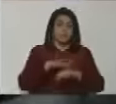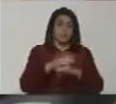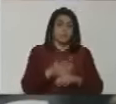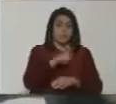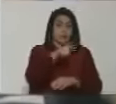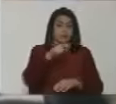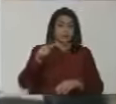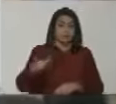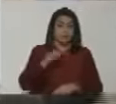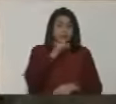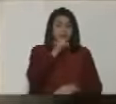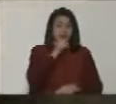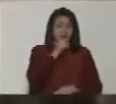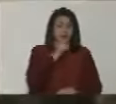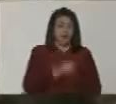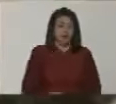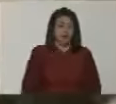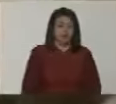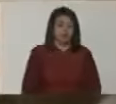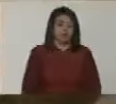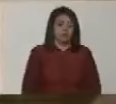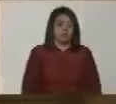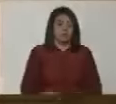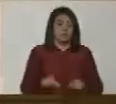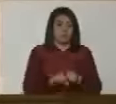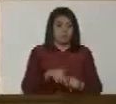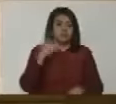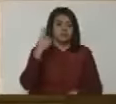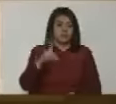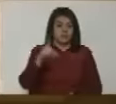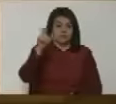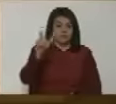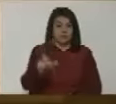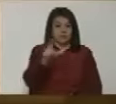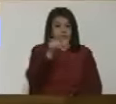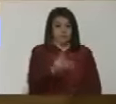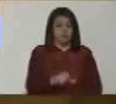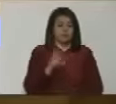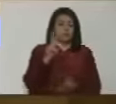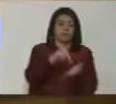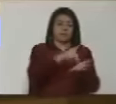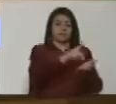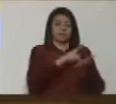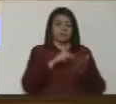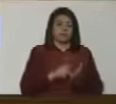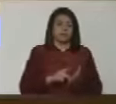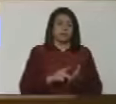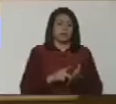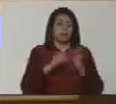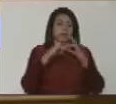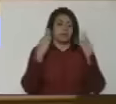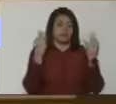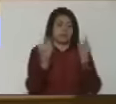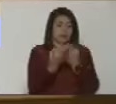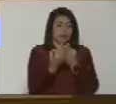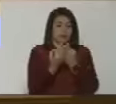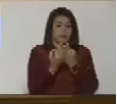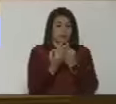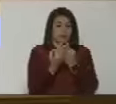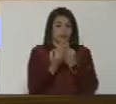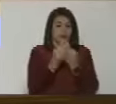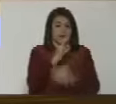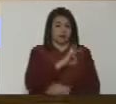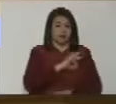las personas adultas mayores como sujeto de derecho, su participación en la familia y